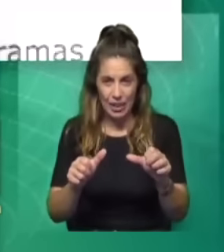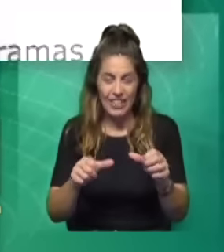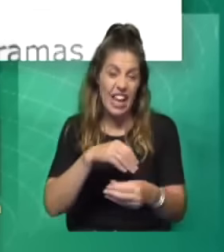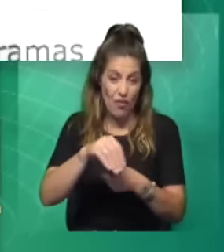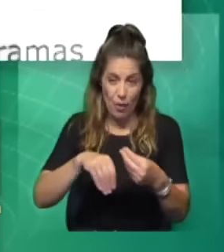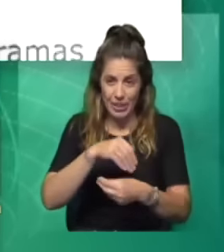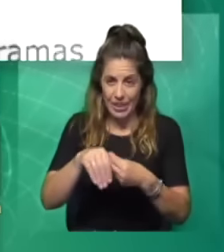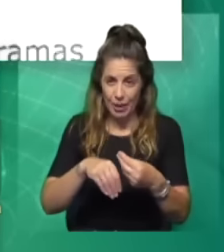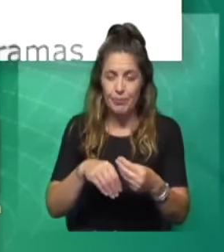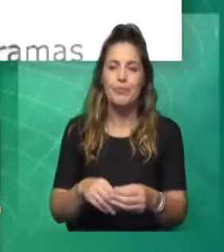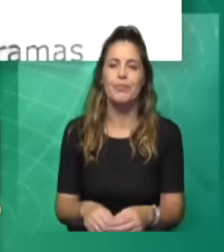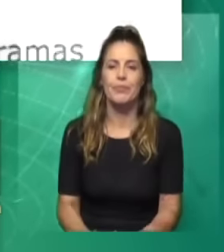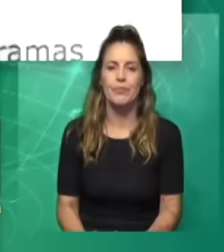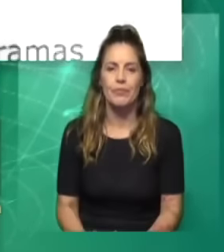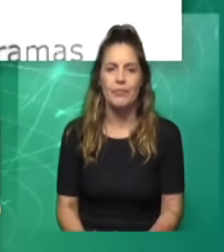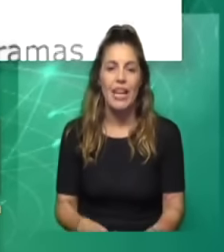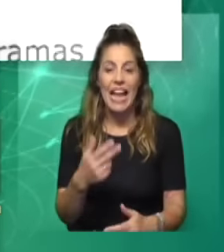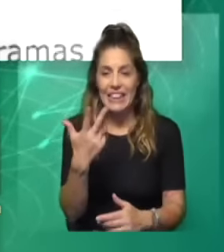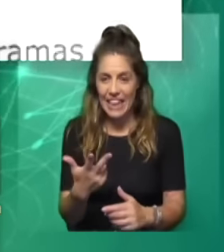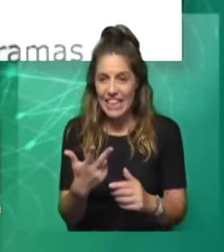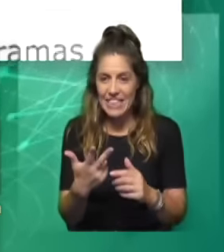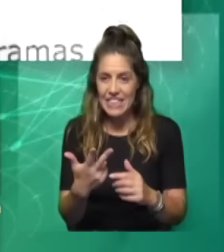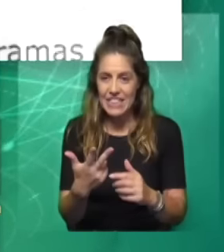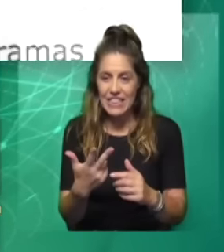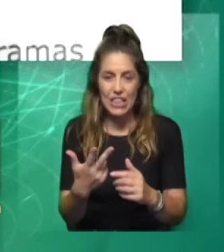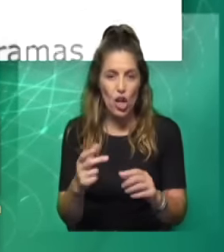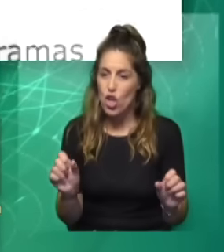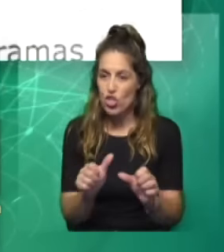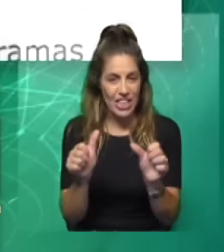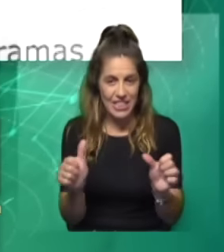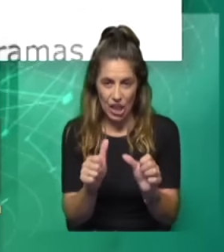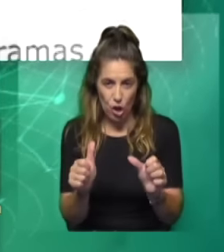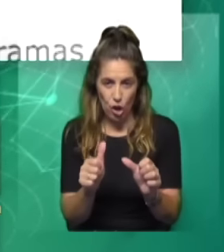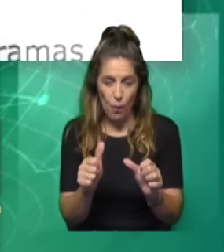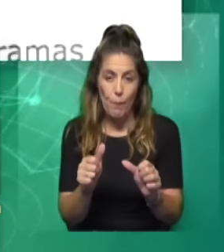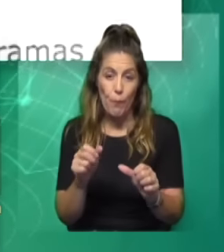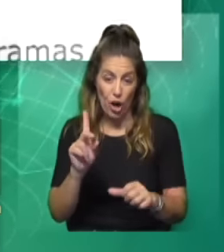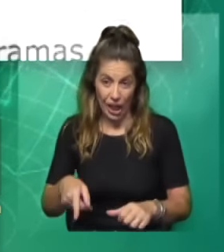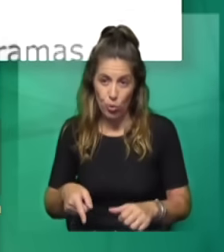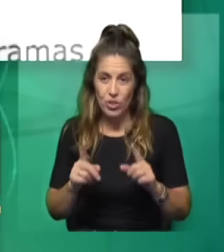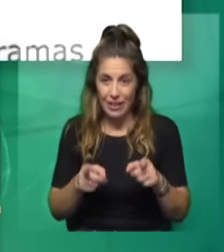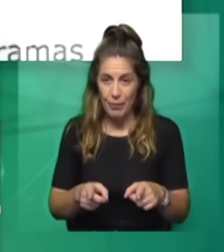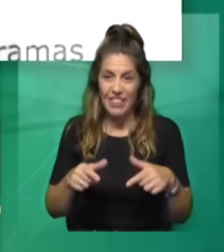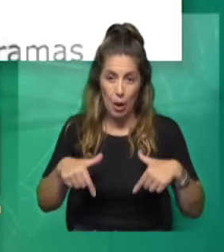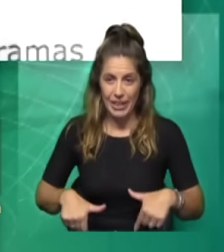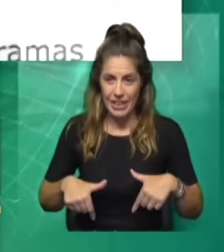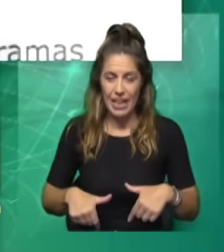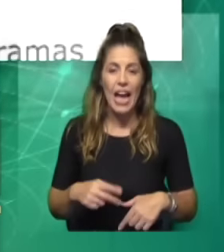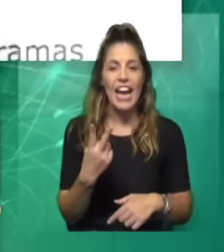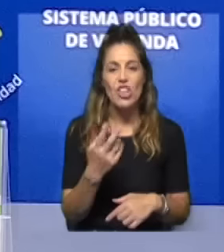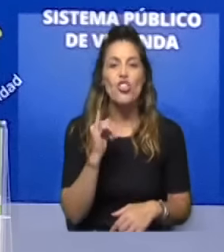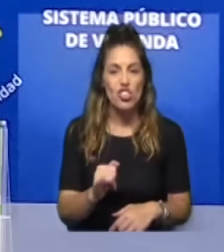la familia tres quedaron sin efecto debido a la renuncia y y y dos dos sí se